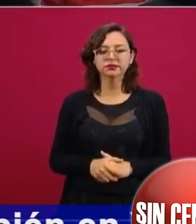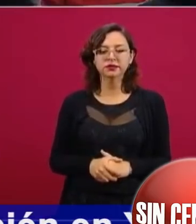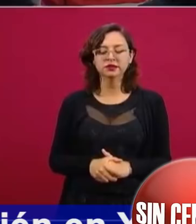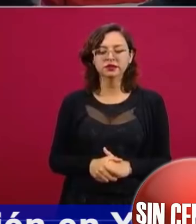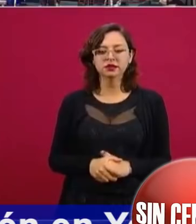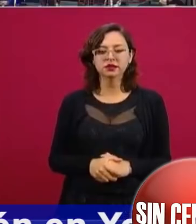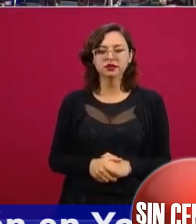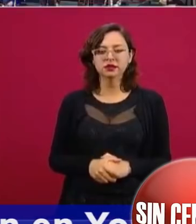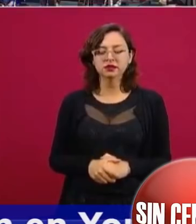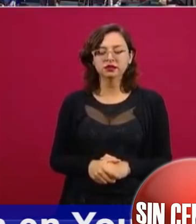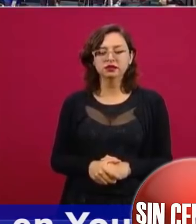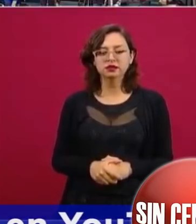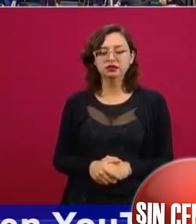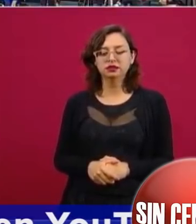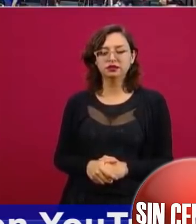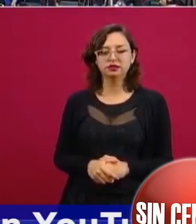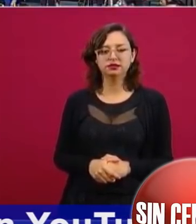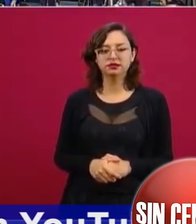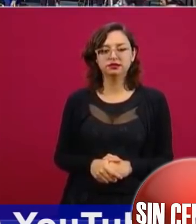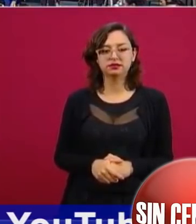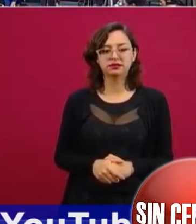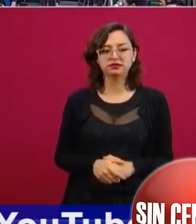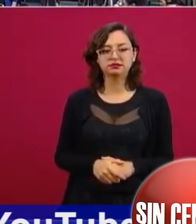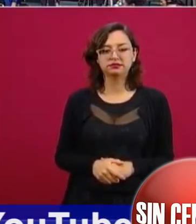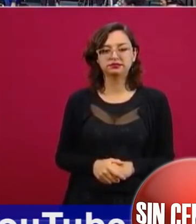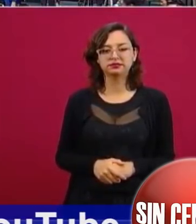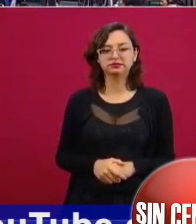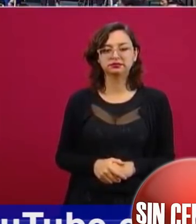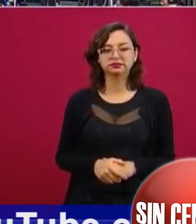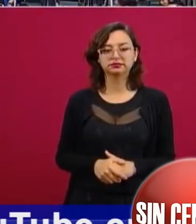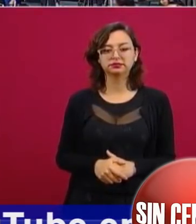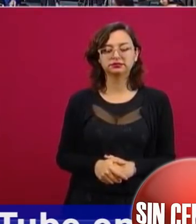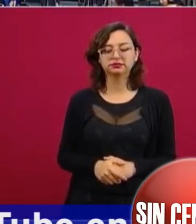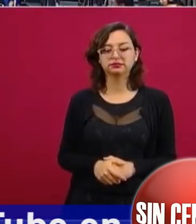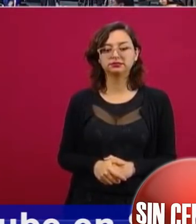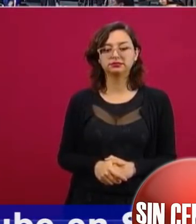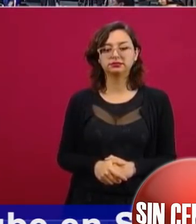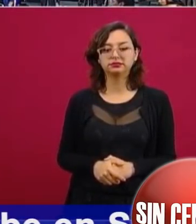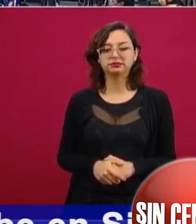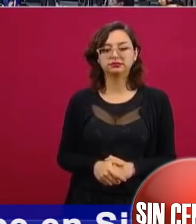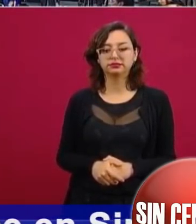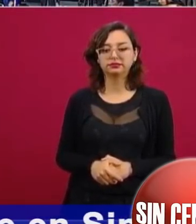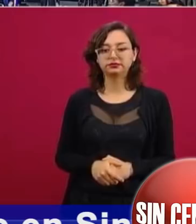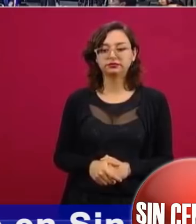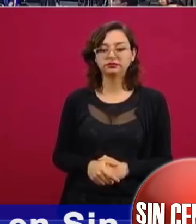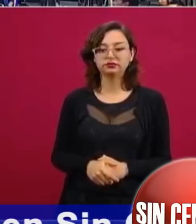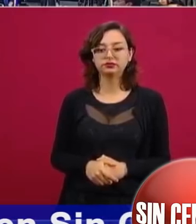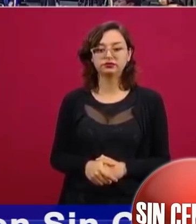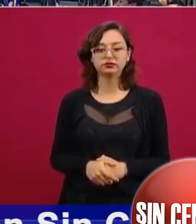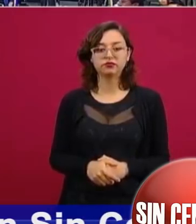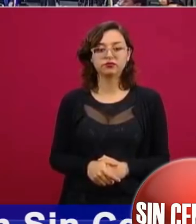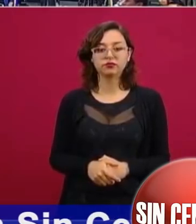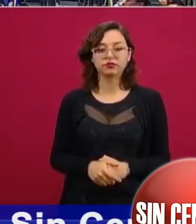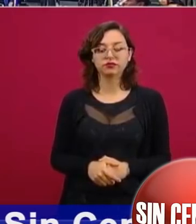El examen de la Comipems, el examen de la Comipems, que los exámenes sí, no se traspasan